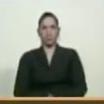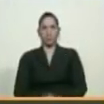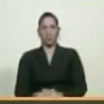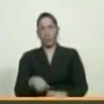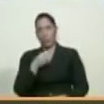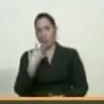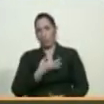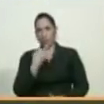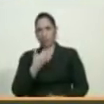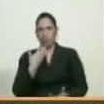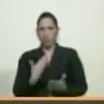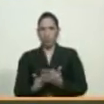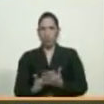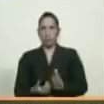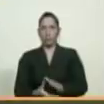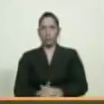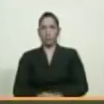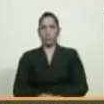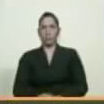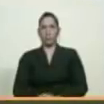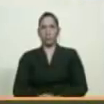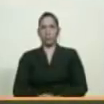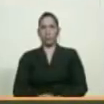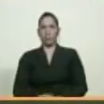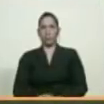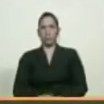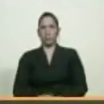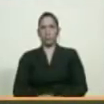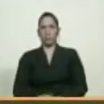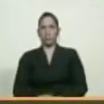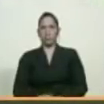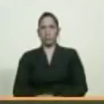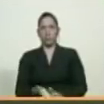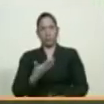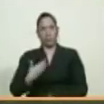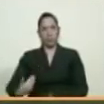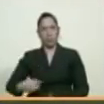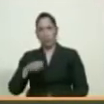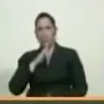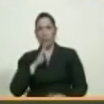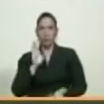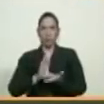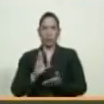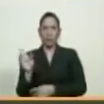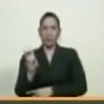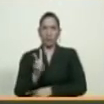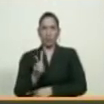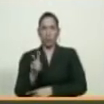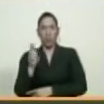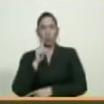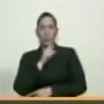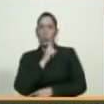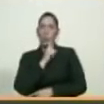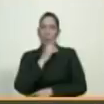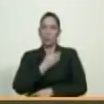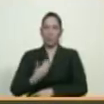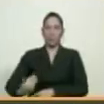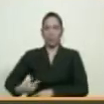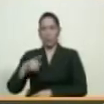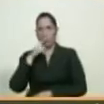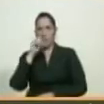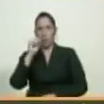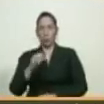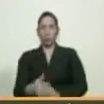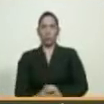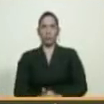Buenas tardes, gracias, doctor Calixto Ortega, presidente del Banco Central de Venezuela. En nombre del gobierno del presidente Nicolás Maduro